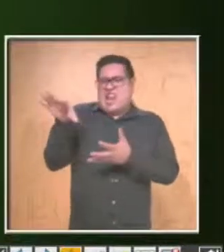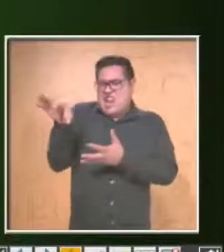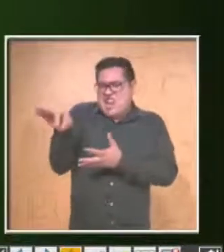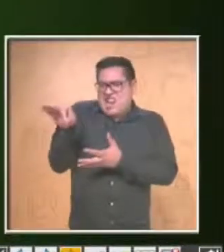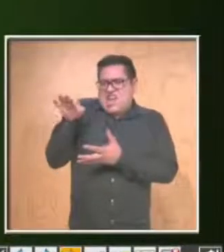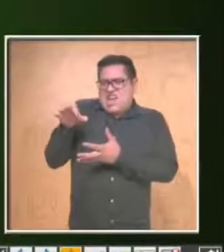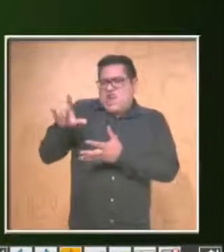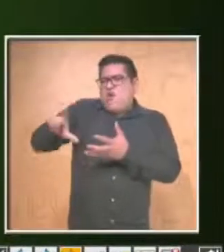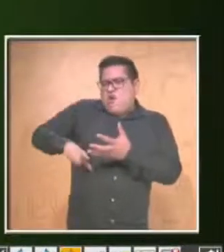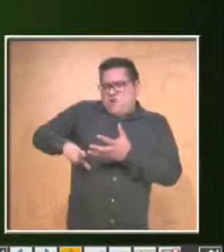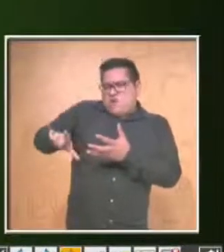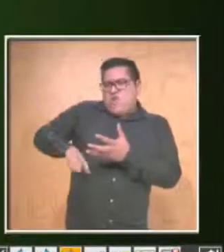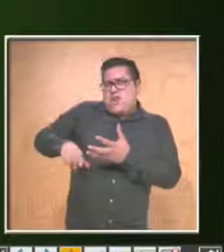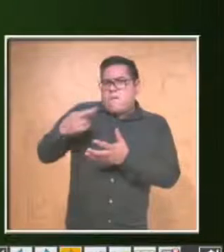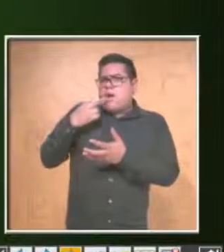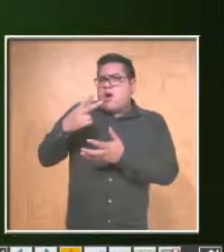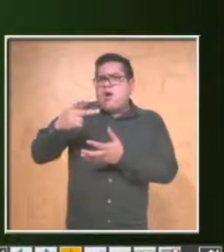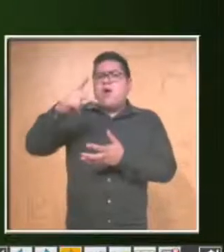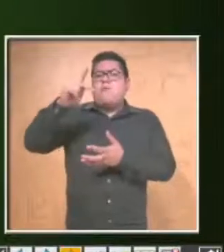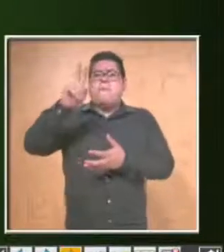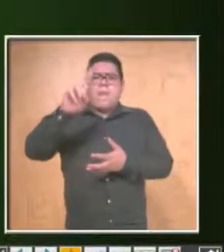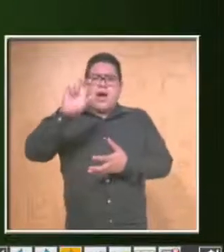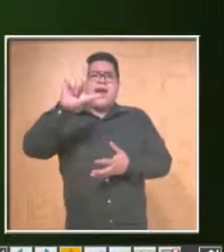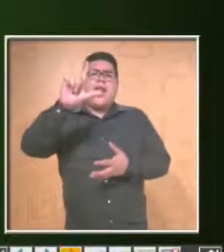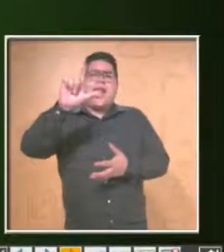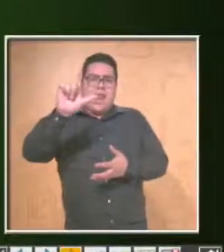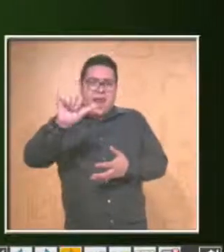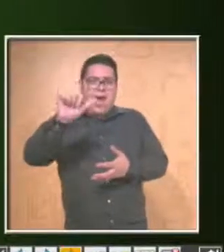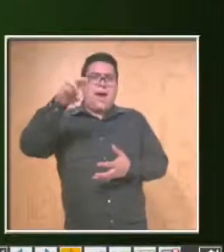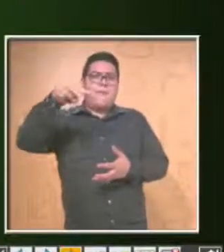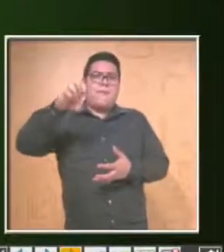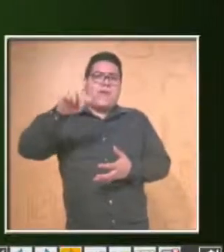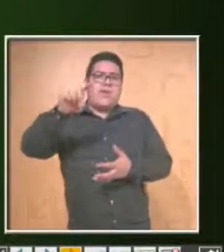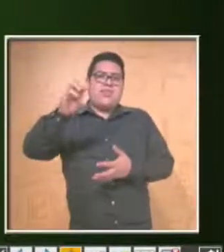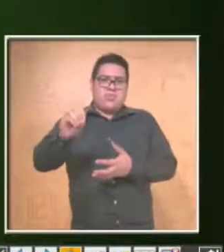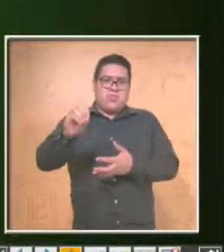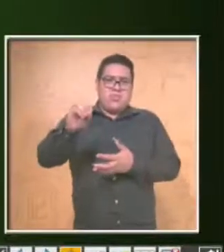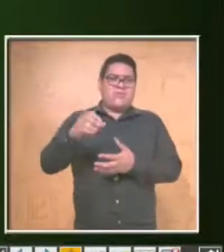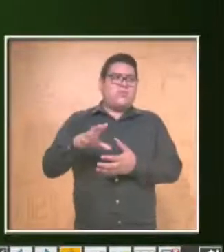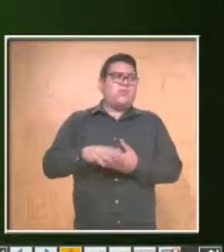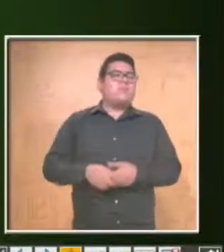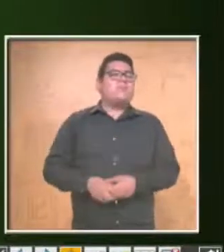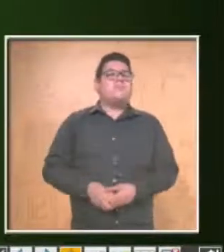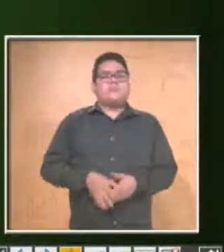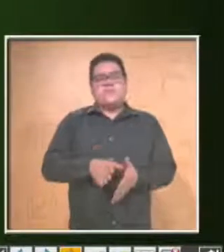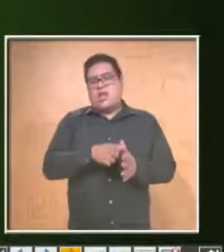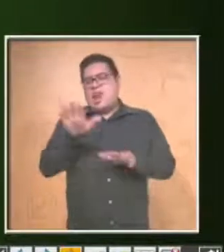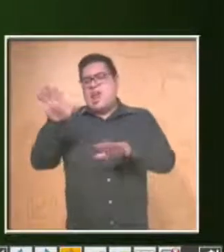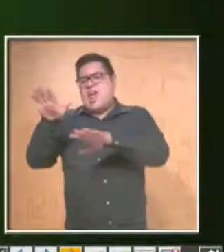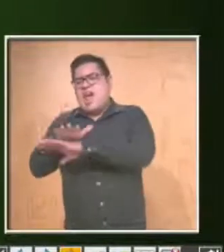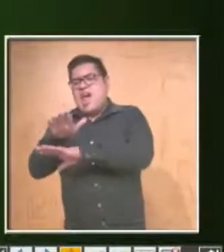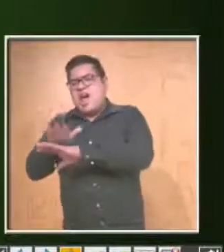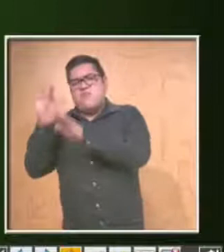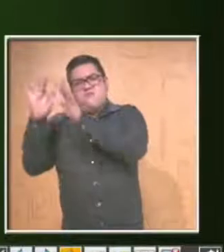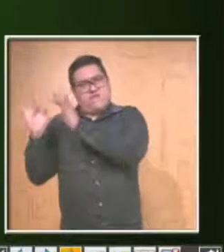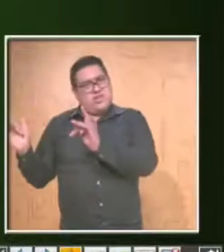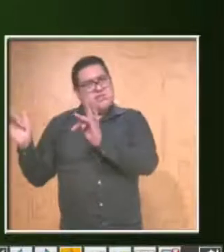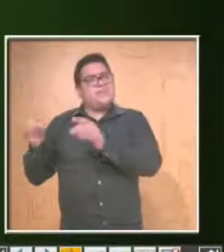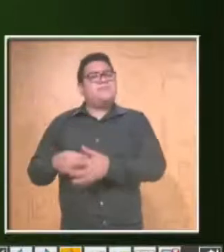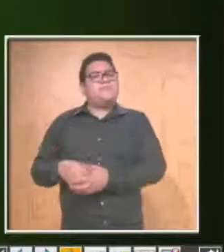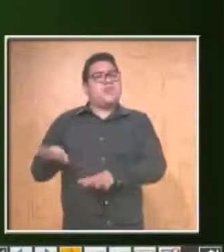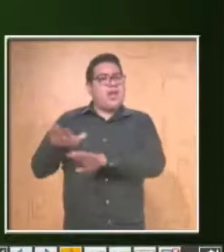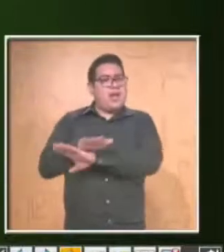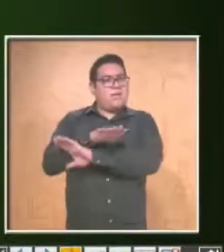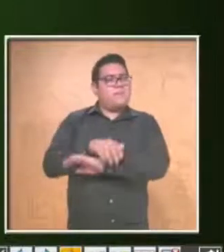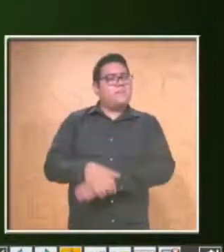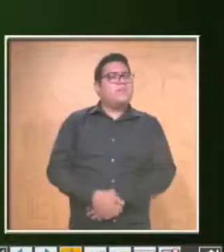monarquía parlamentaria, viene a influir en la Ilustración que se da en Francia. Por lo tanto, en